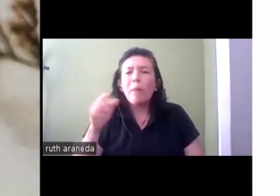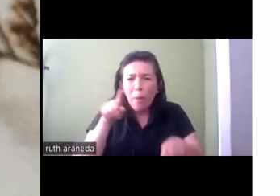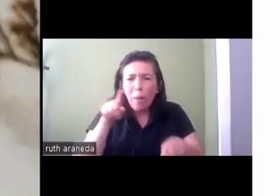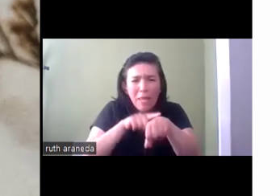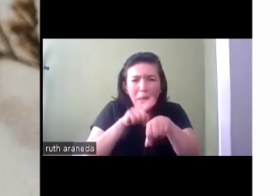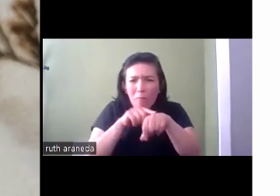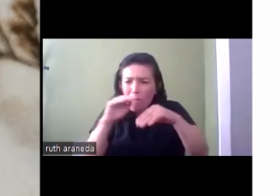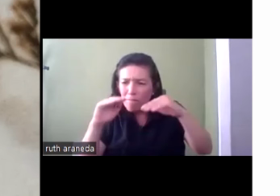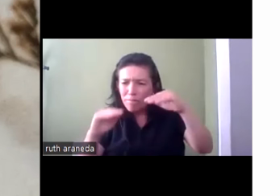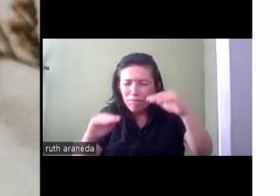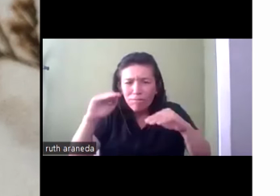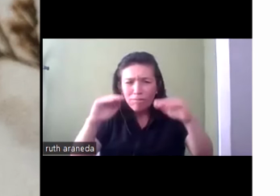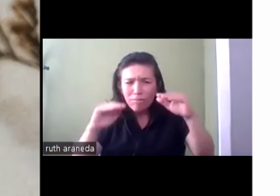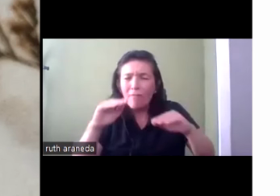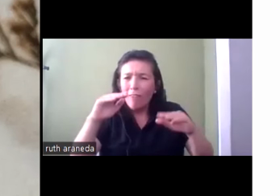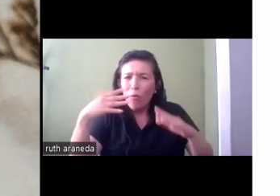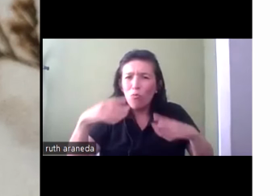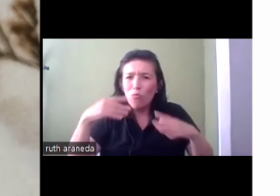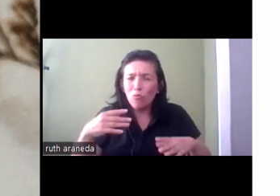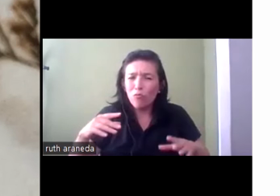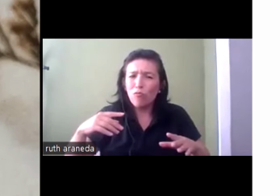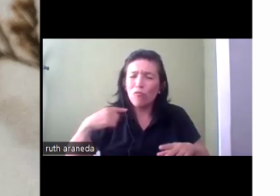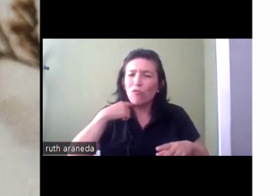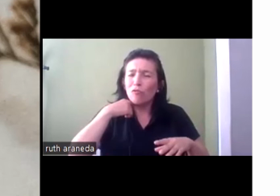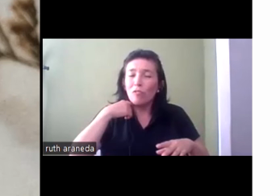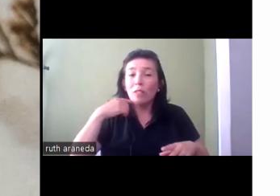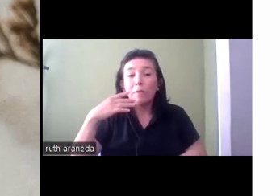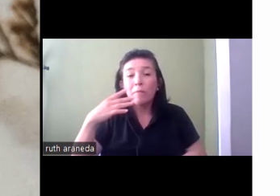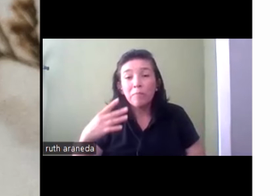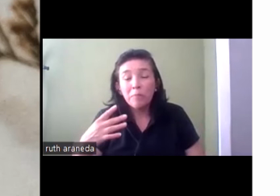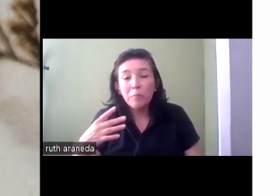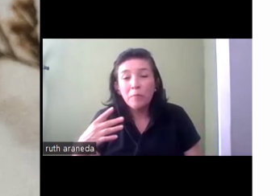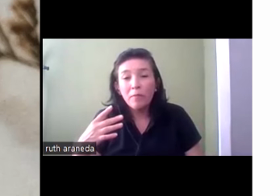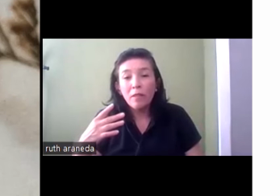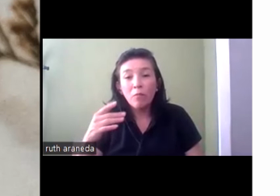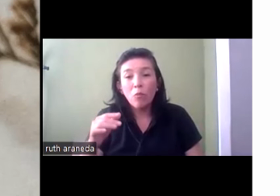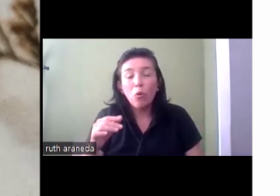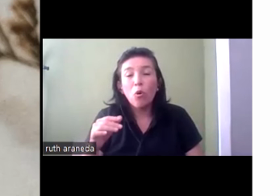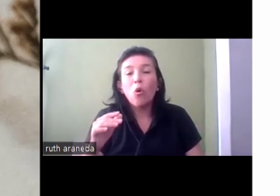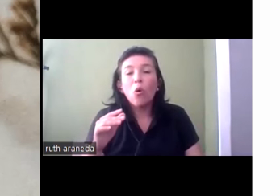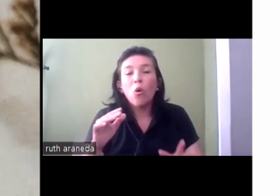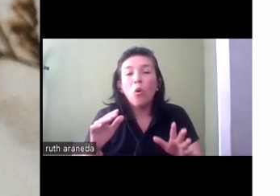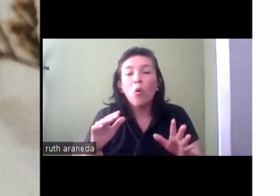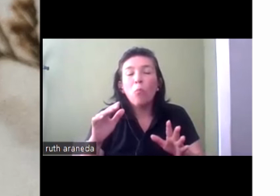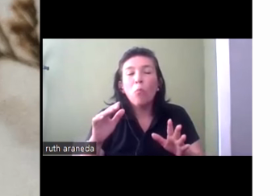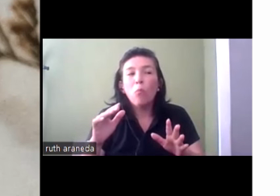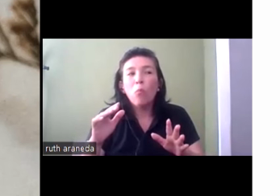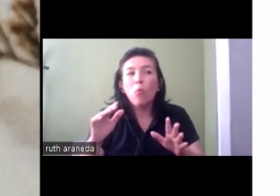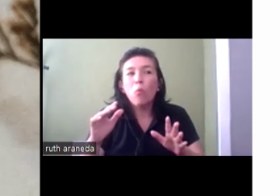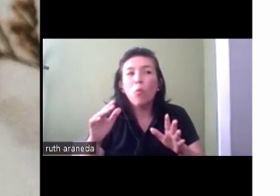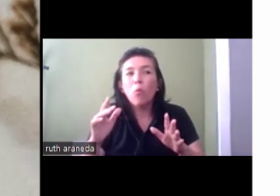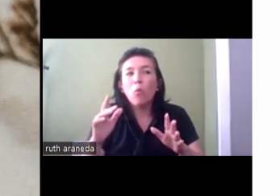los distintos estilos cerámicos, y no estaría funcionando tanto en términos como de una dinámica